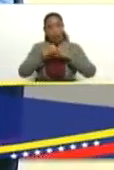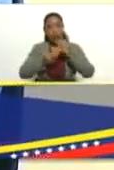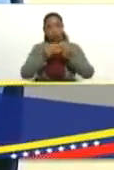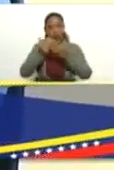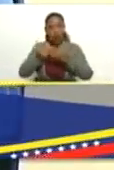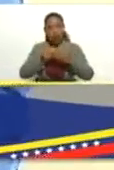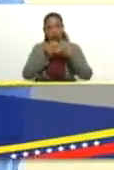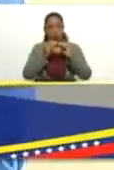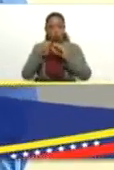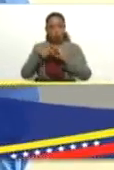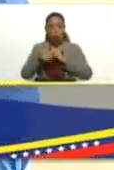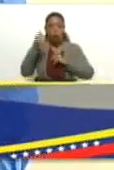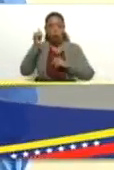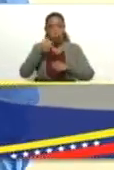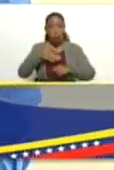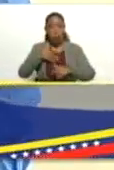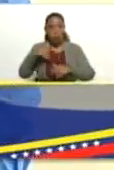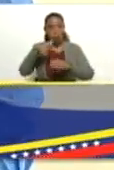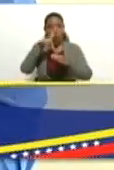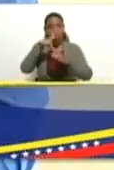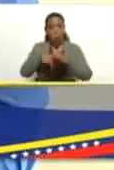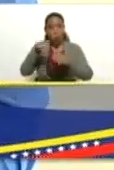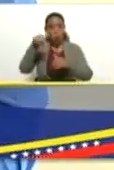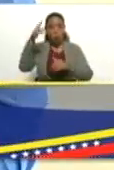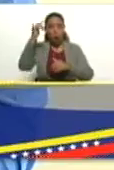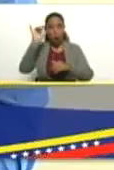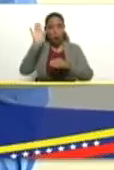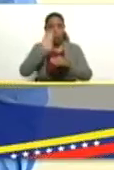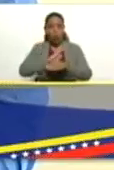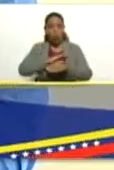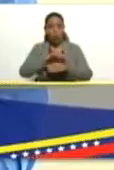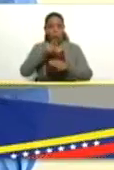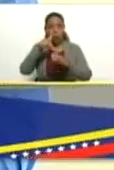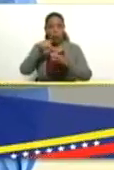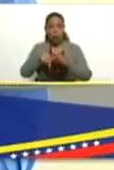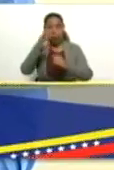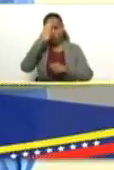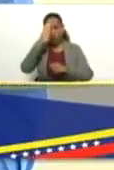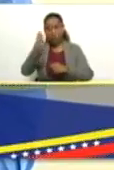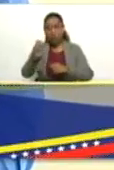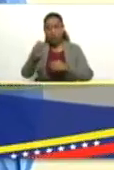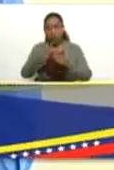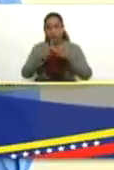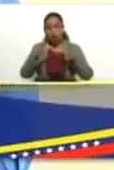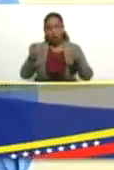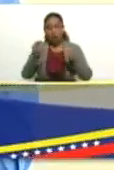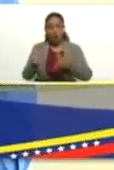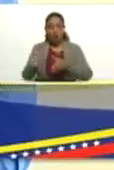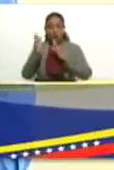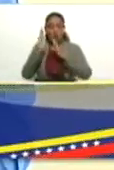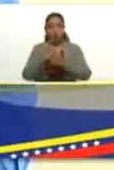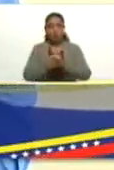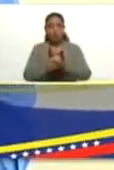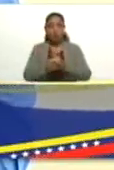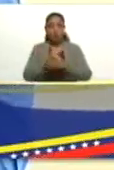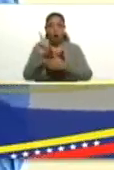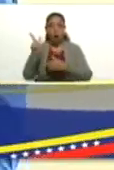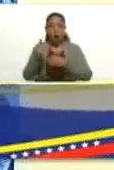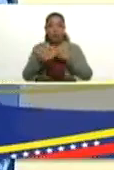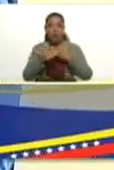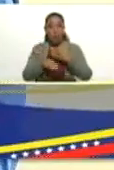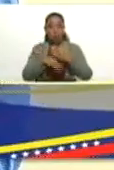estudios, tenían su posibilidad de pozo de agua y hoy tienen su pozo de agua y su agua directa a todos los apartamentos. Así vamos consolidando,